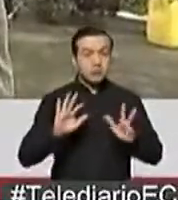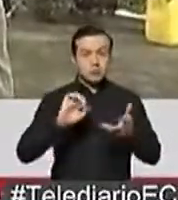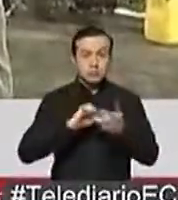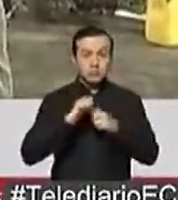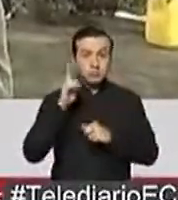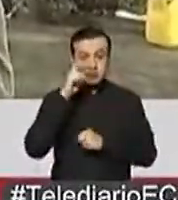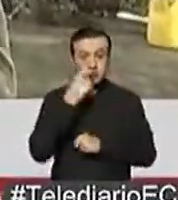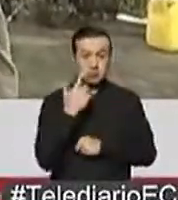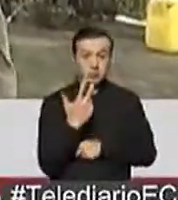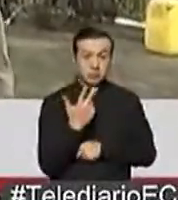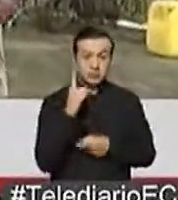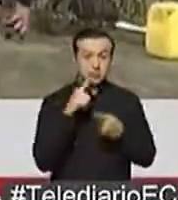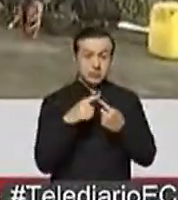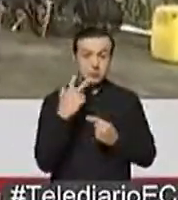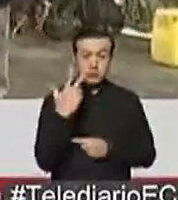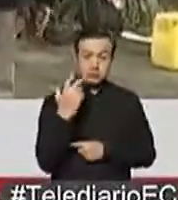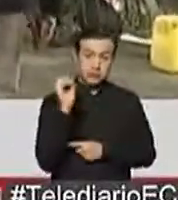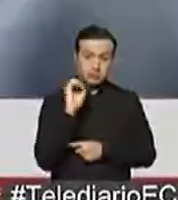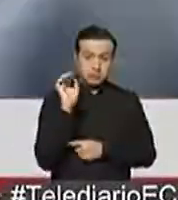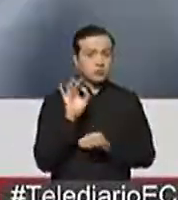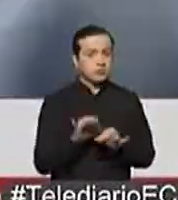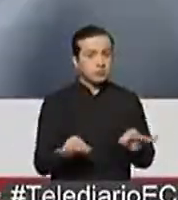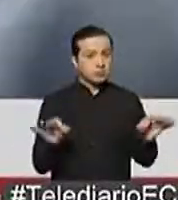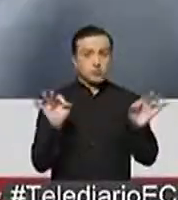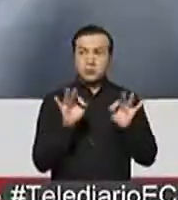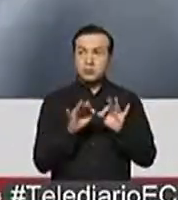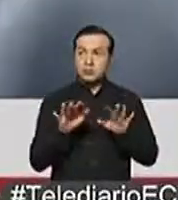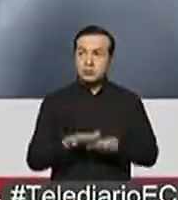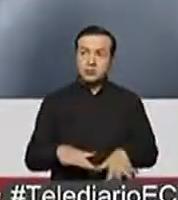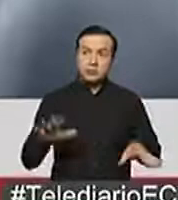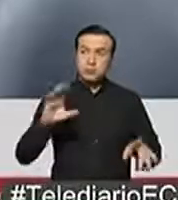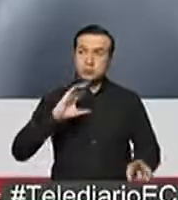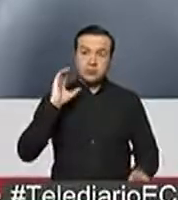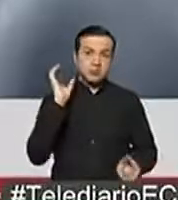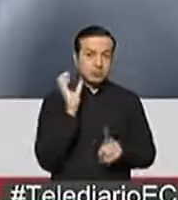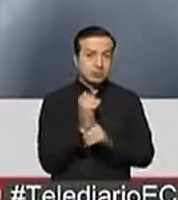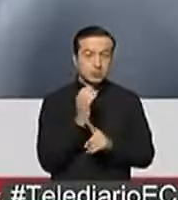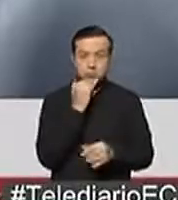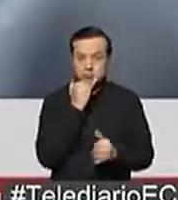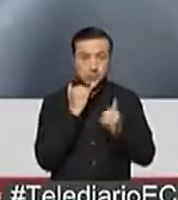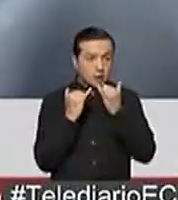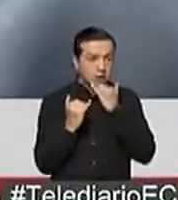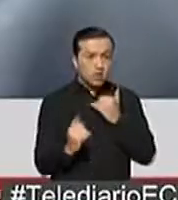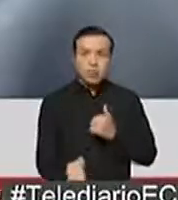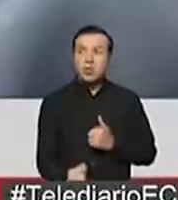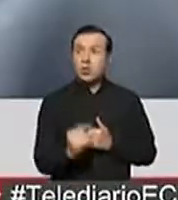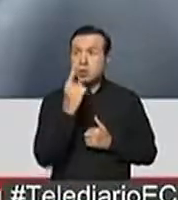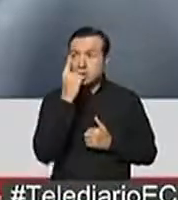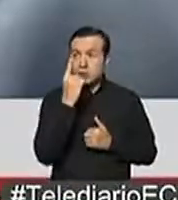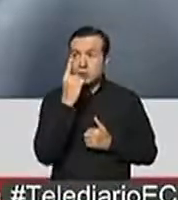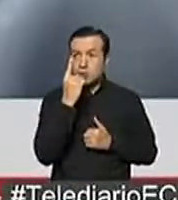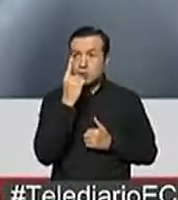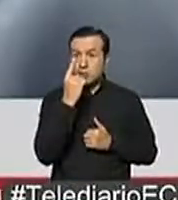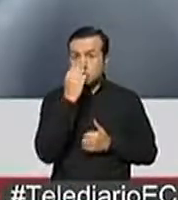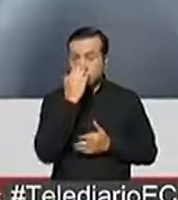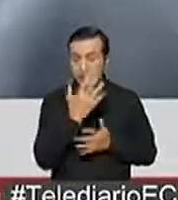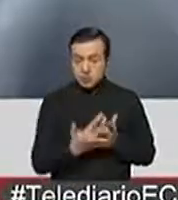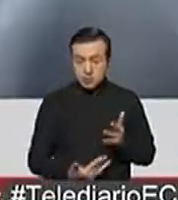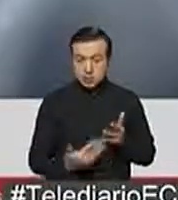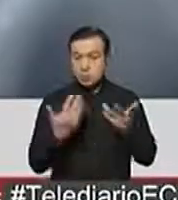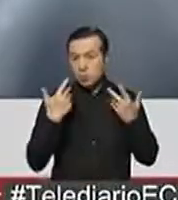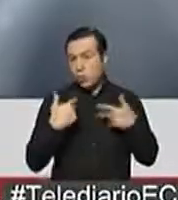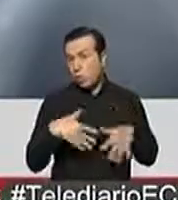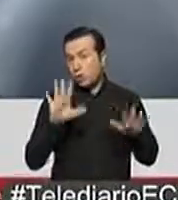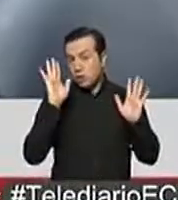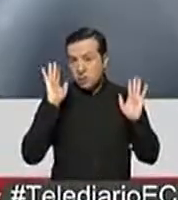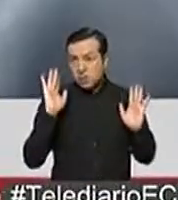país entre el 3 y el 13 de octubre es importante. Condenamos el derramamiento de una sola gota de sangre, venga de donde